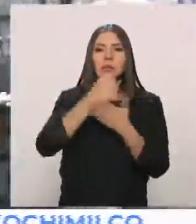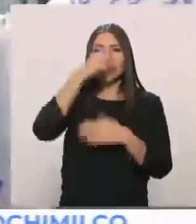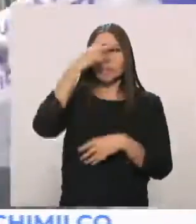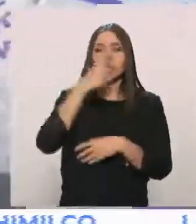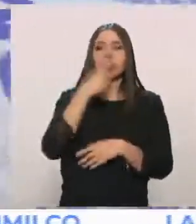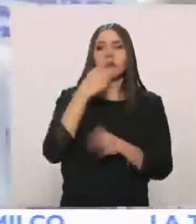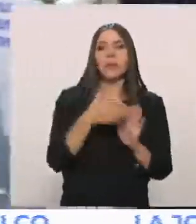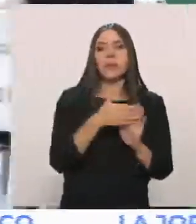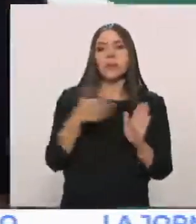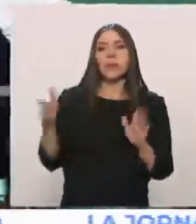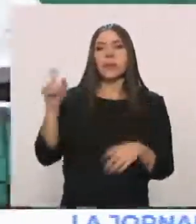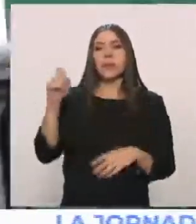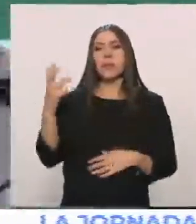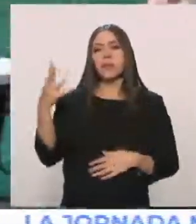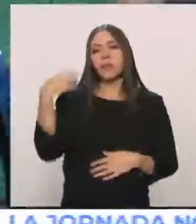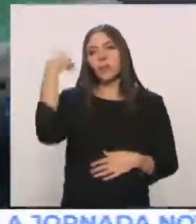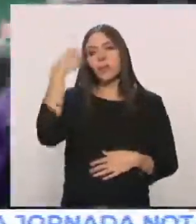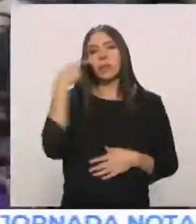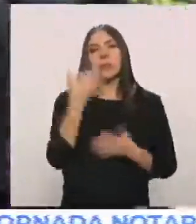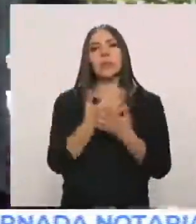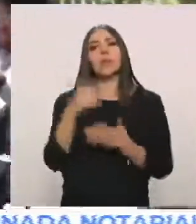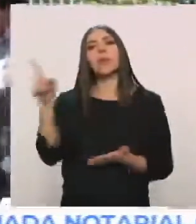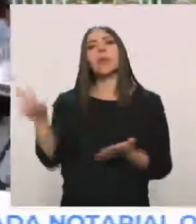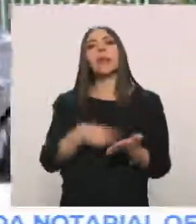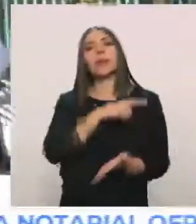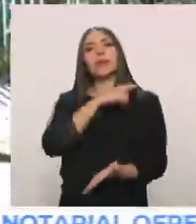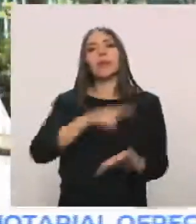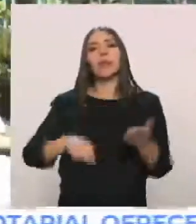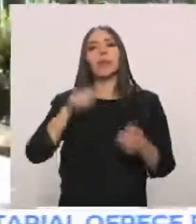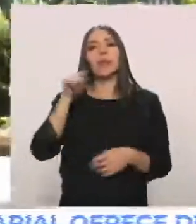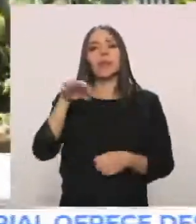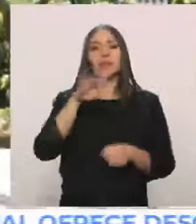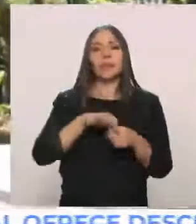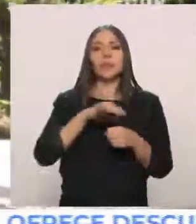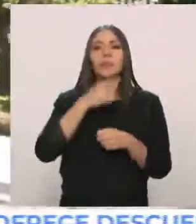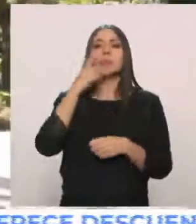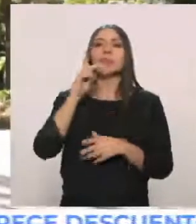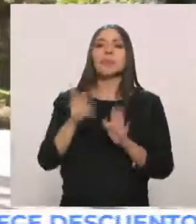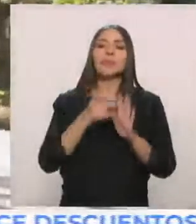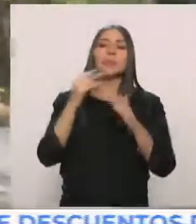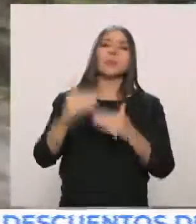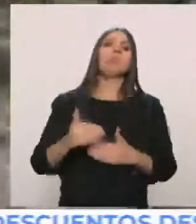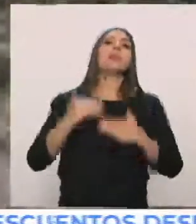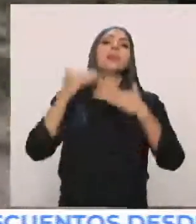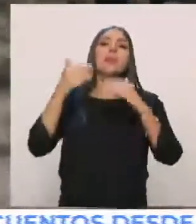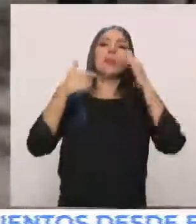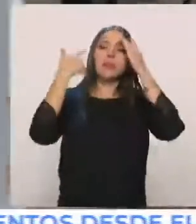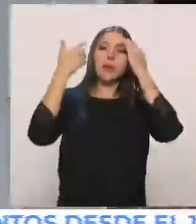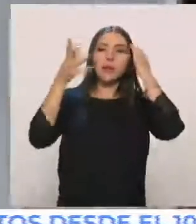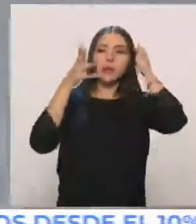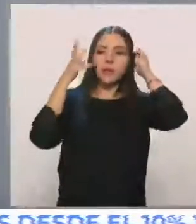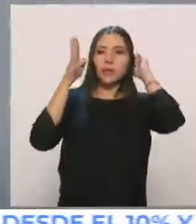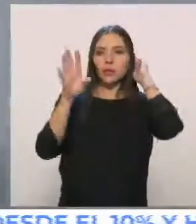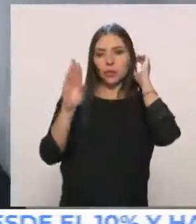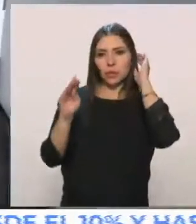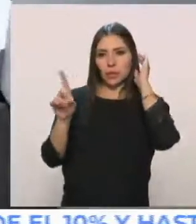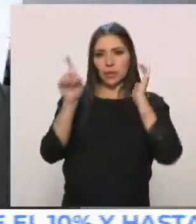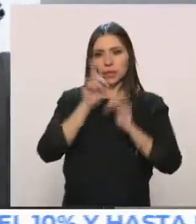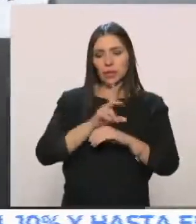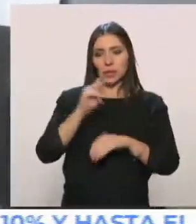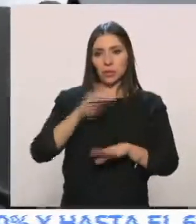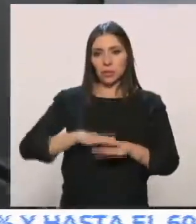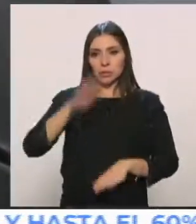plazo de 24 horas para cancelar el ejercicio y ordenó reponerlo en un plazo no mayor a 90 días.